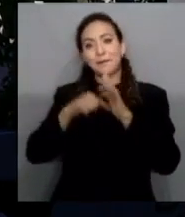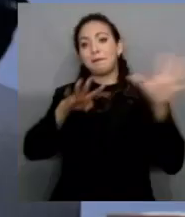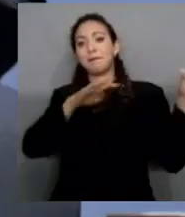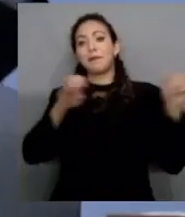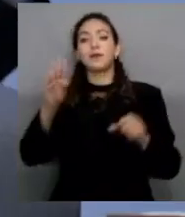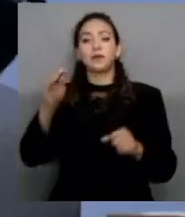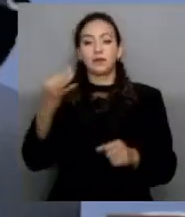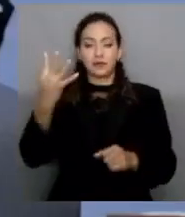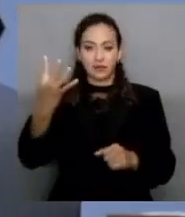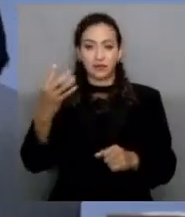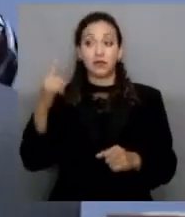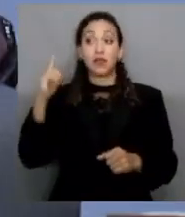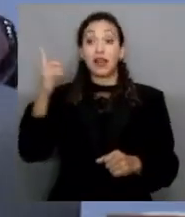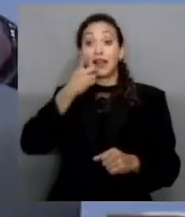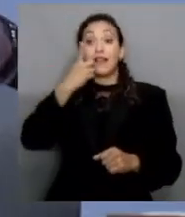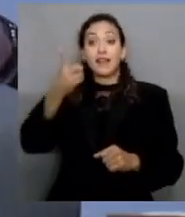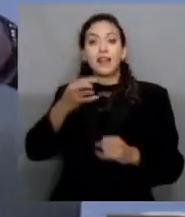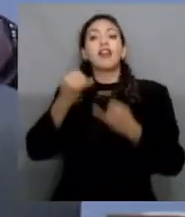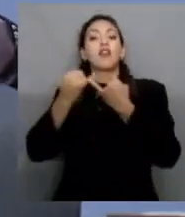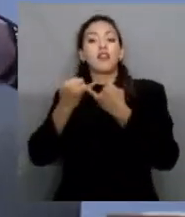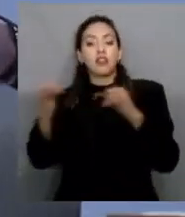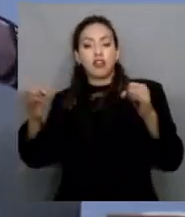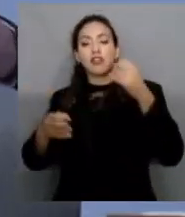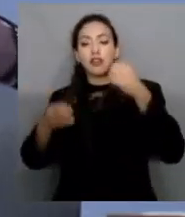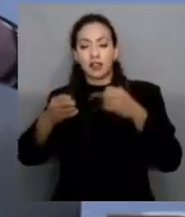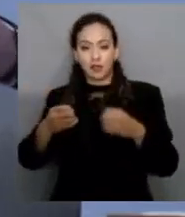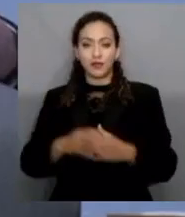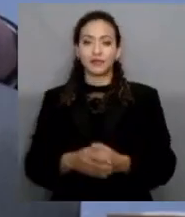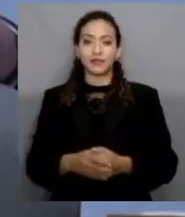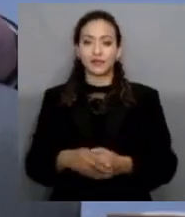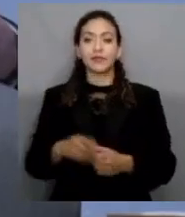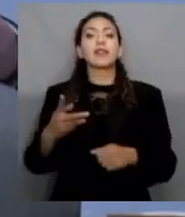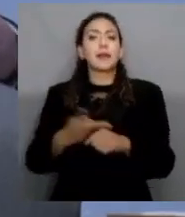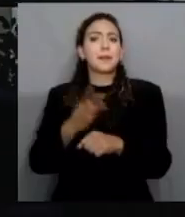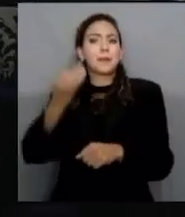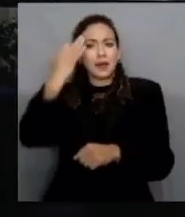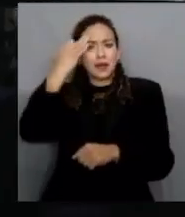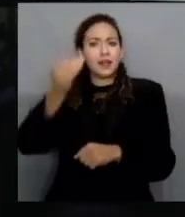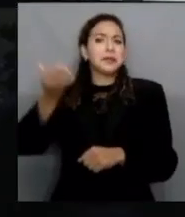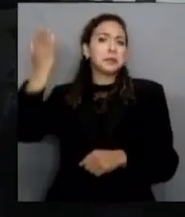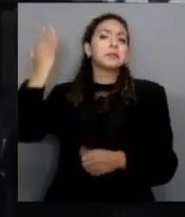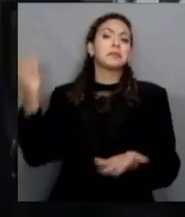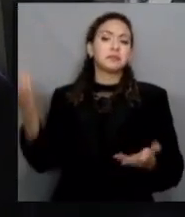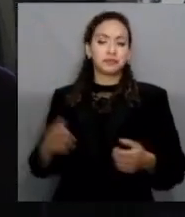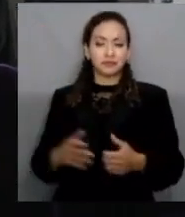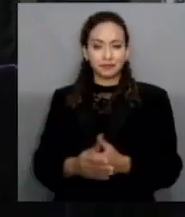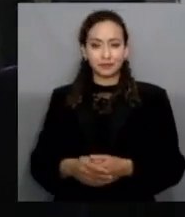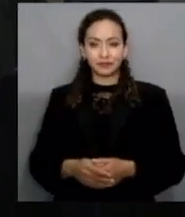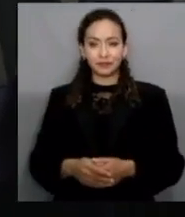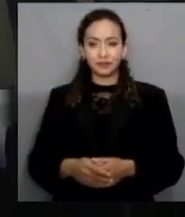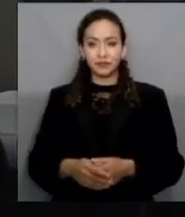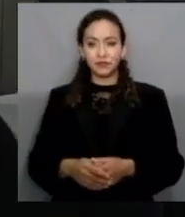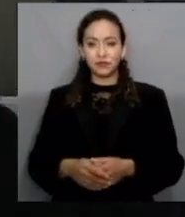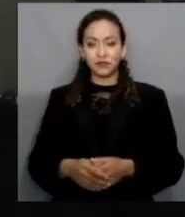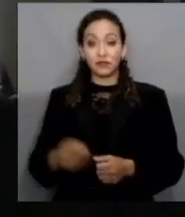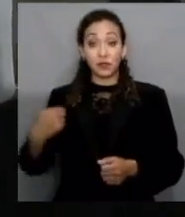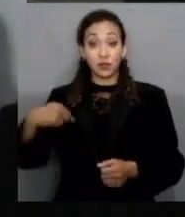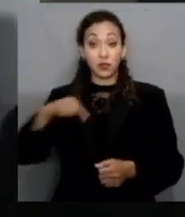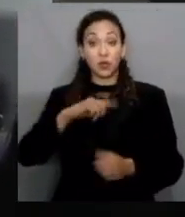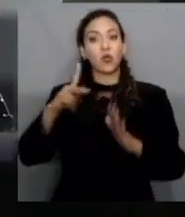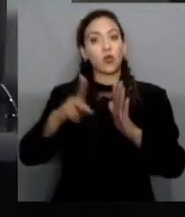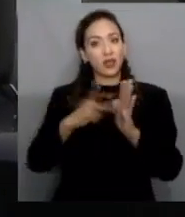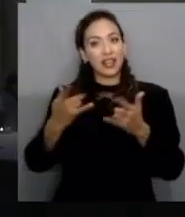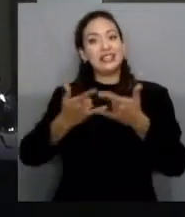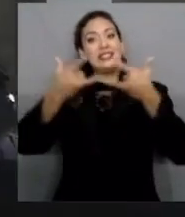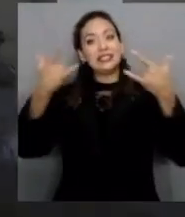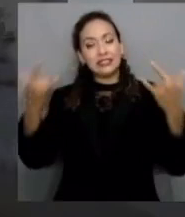de la fortaleza e independencia del Poder Judicial de la Federación. Porque no es solo que estemos repitiendo la